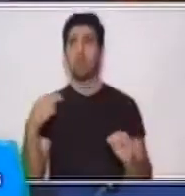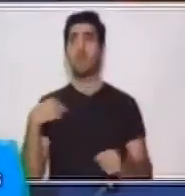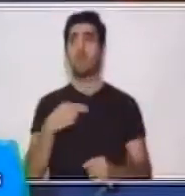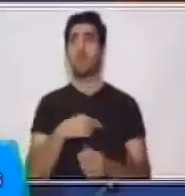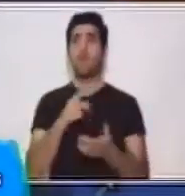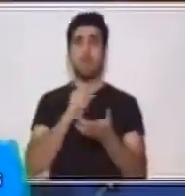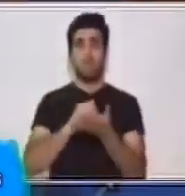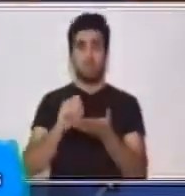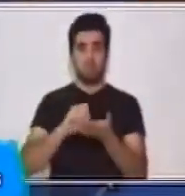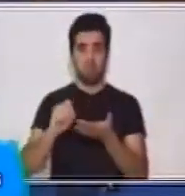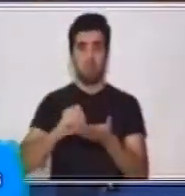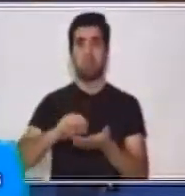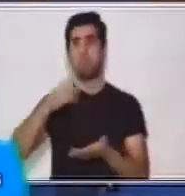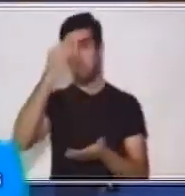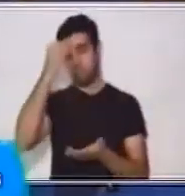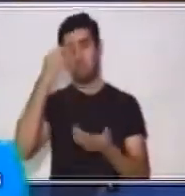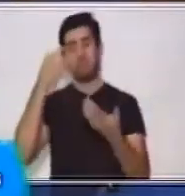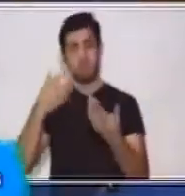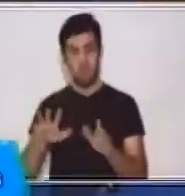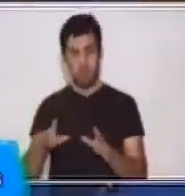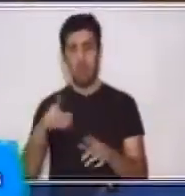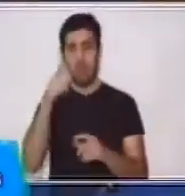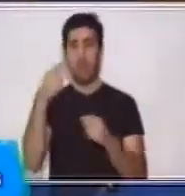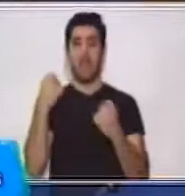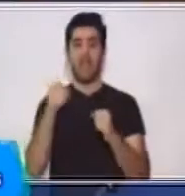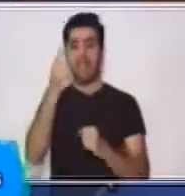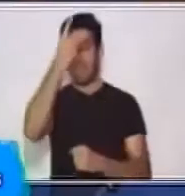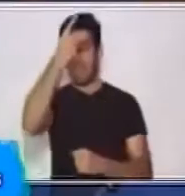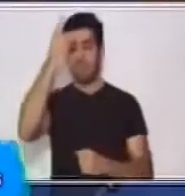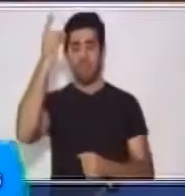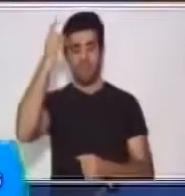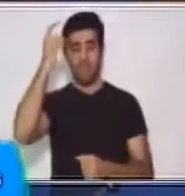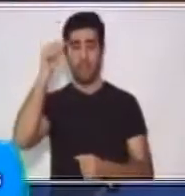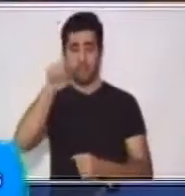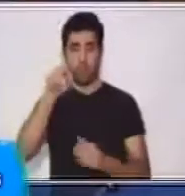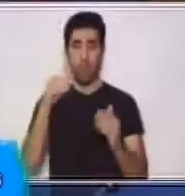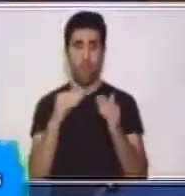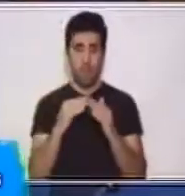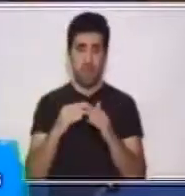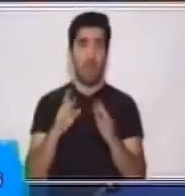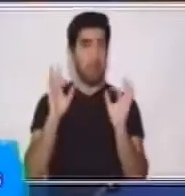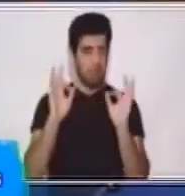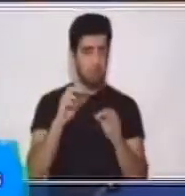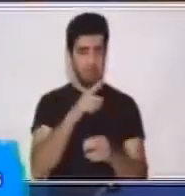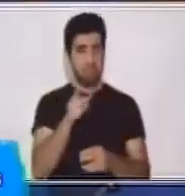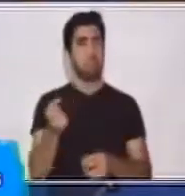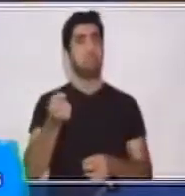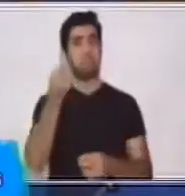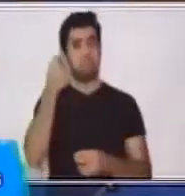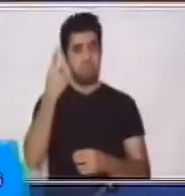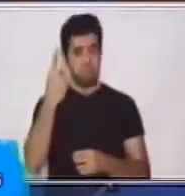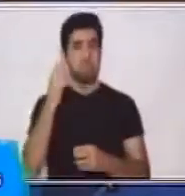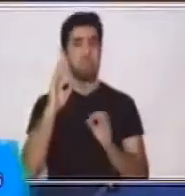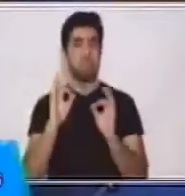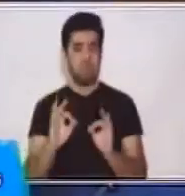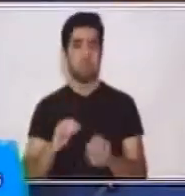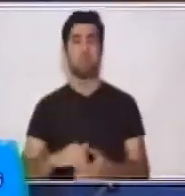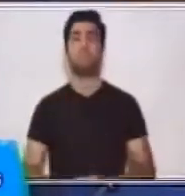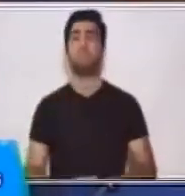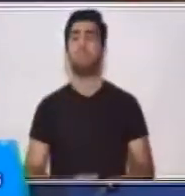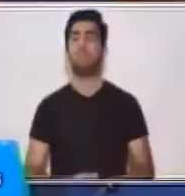ya tenemos nuestro reto, mejor dicho, para poder corroborar que sí estamos comprendiendo los temas que hemos